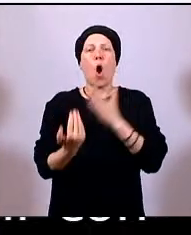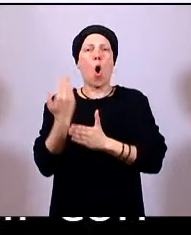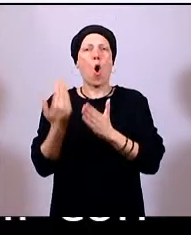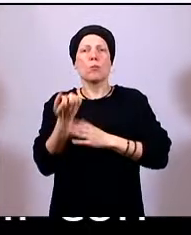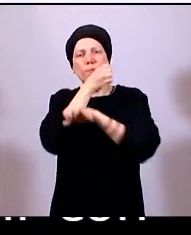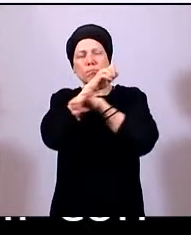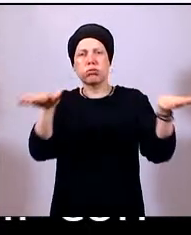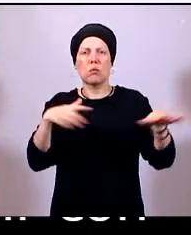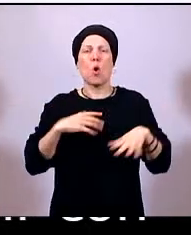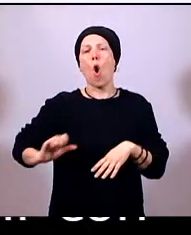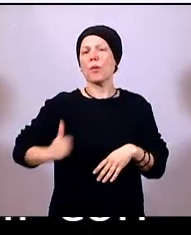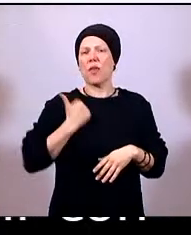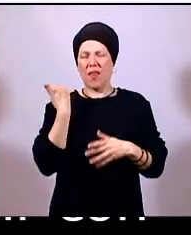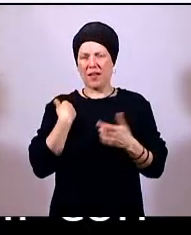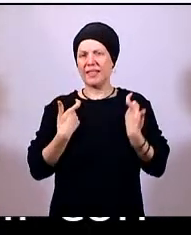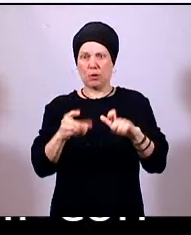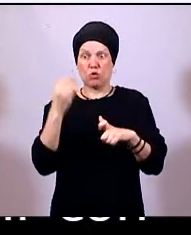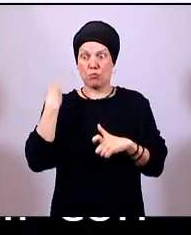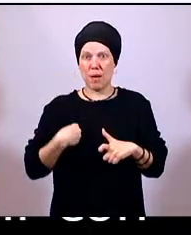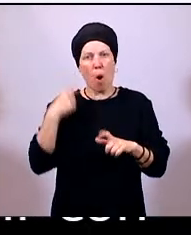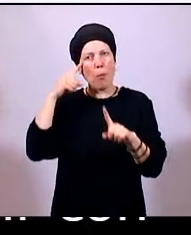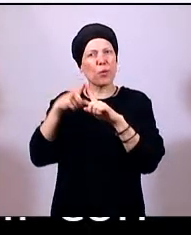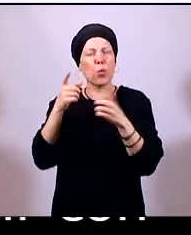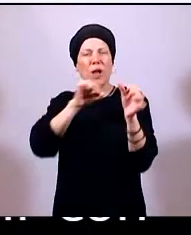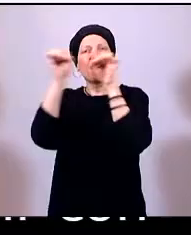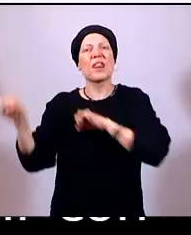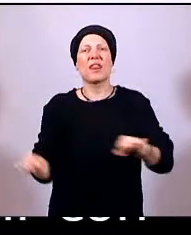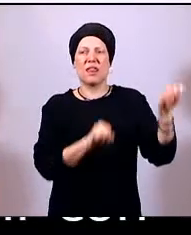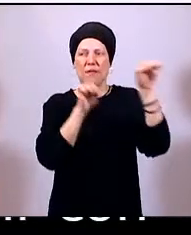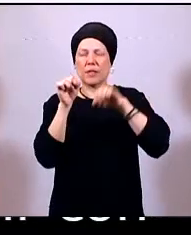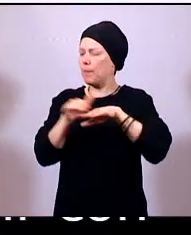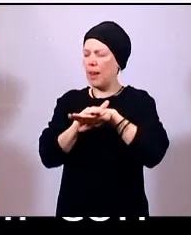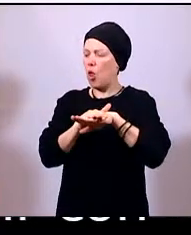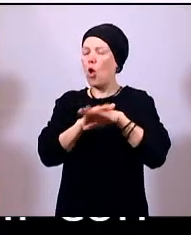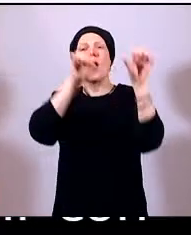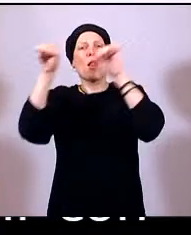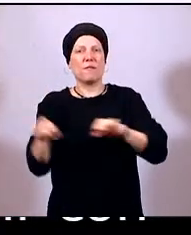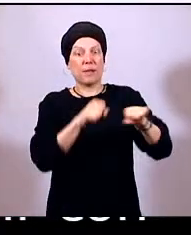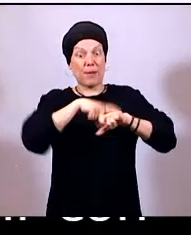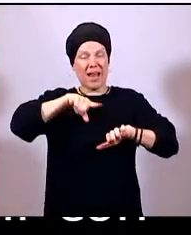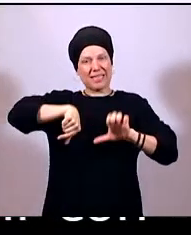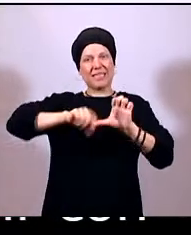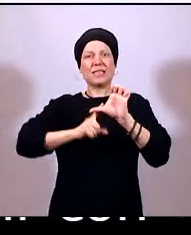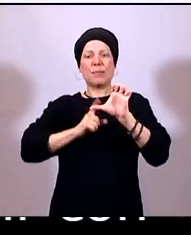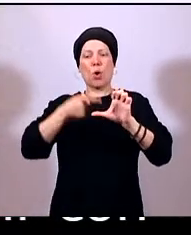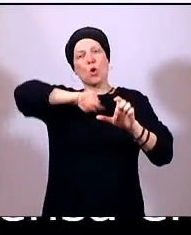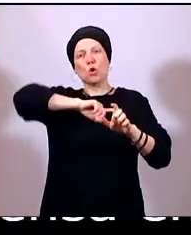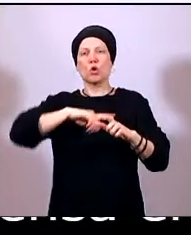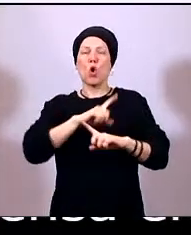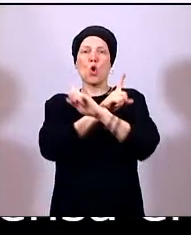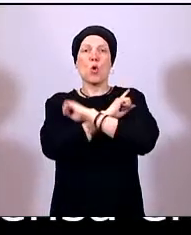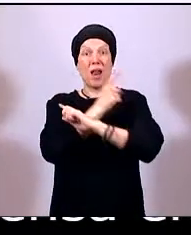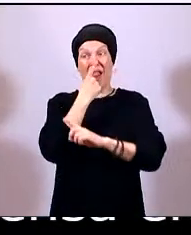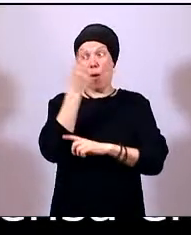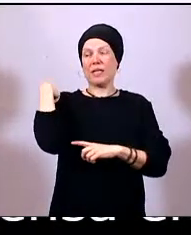sobre oportunidades del sector para la defensa de la defensa para Extremadura, que celebramos en noviembre del